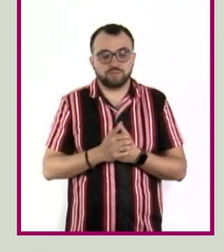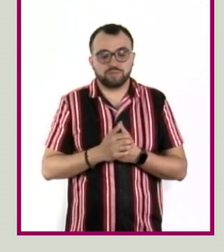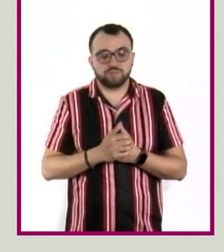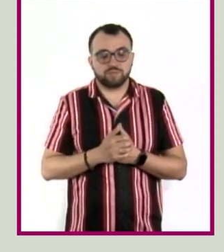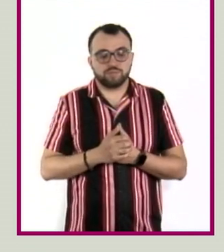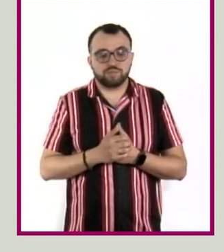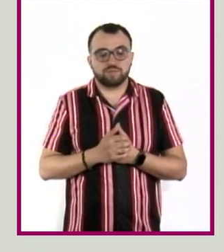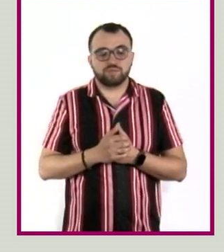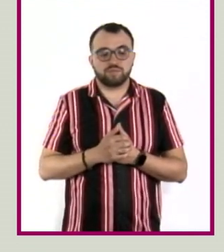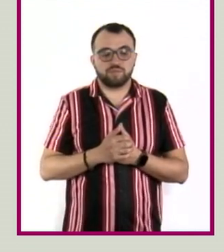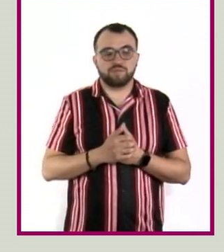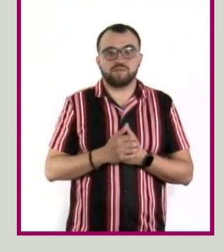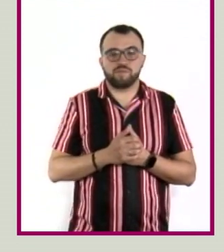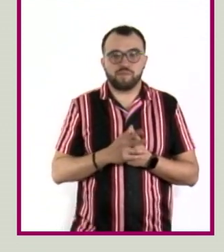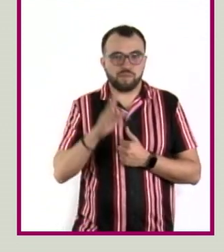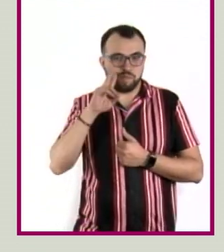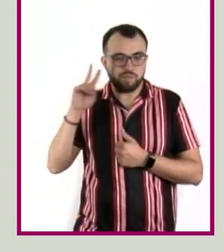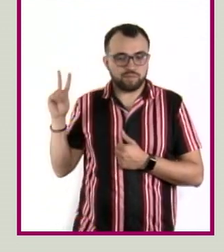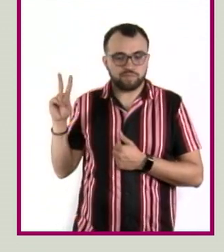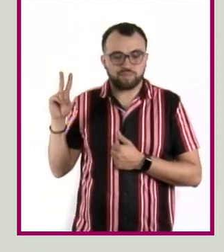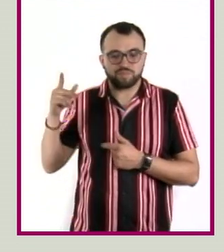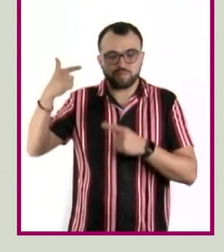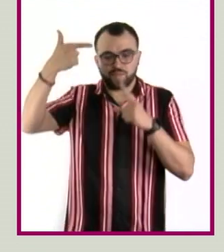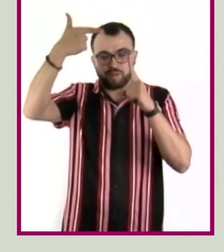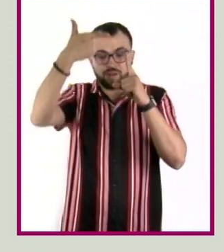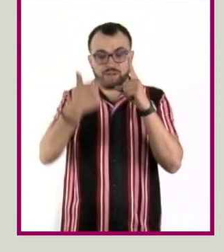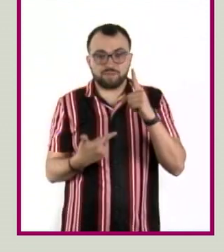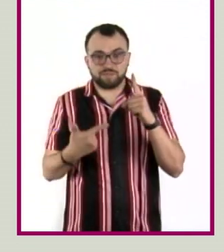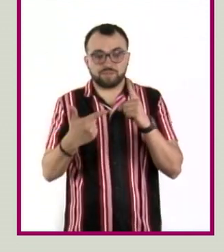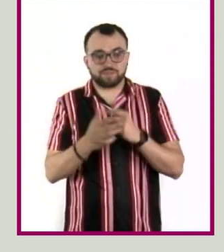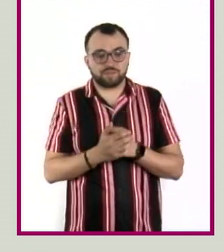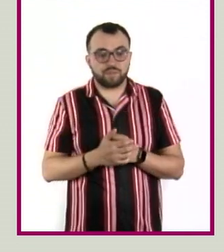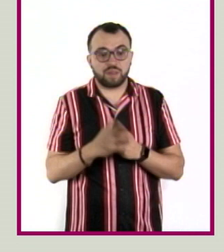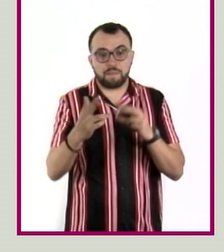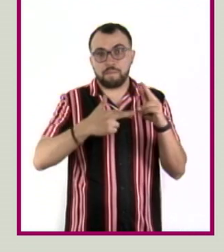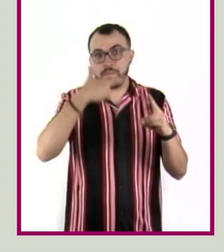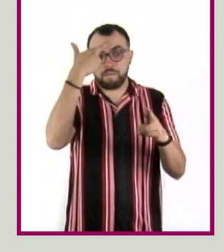61.000 millones y 50.000 millones de dólares respectivamente,